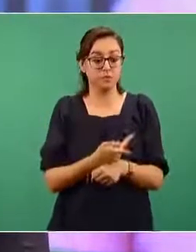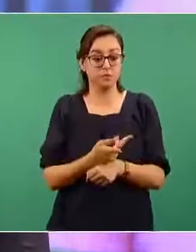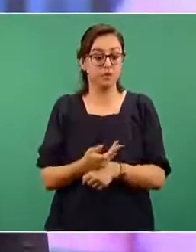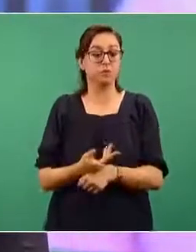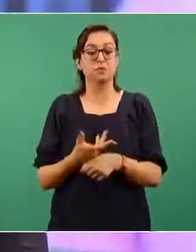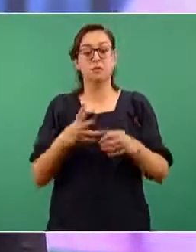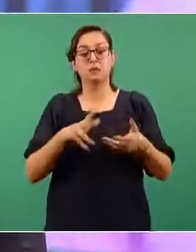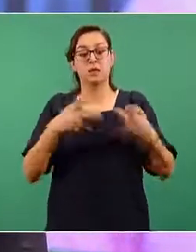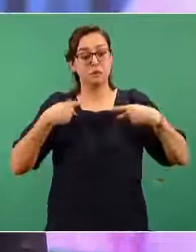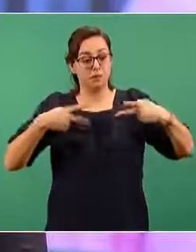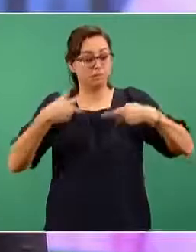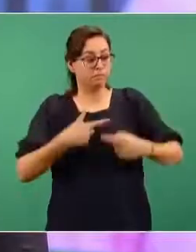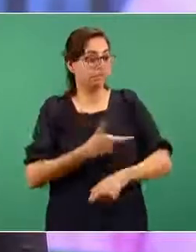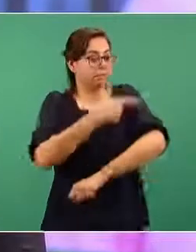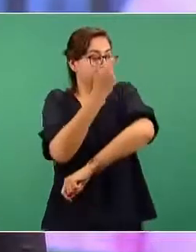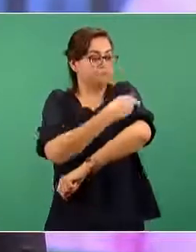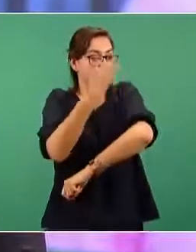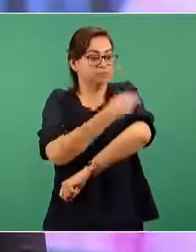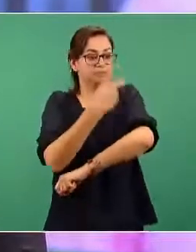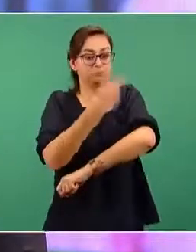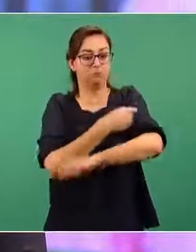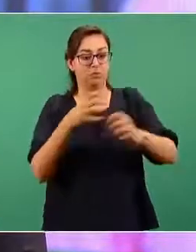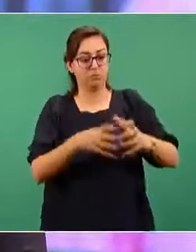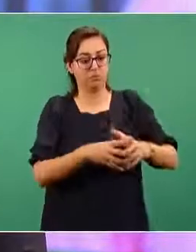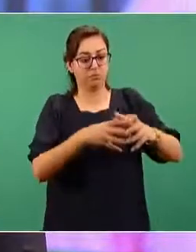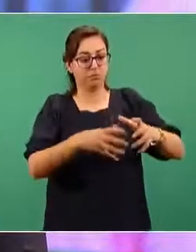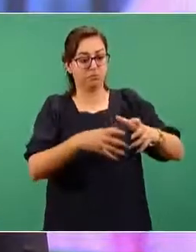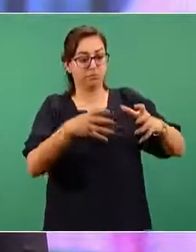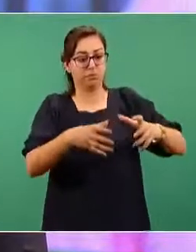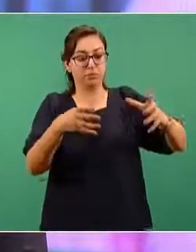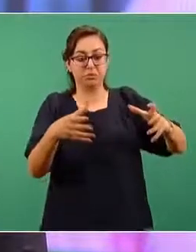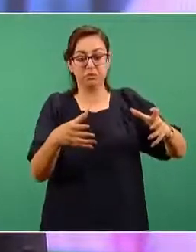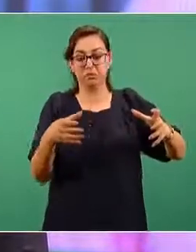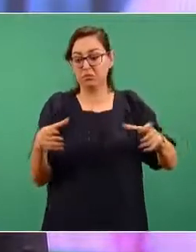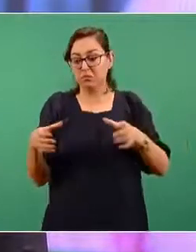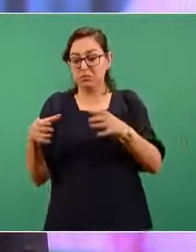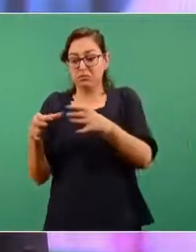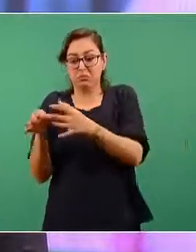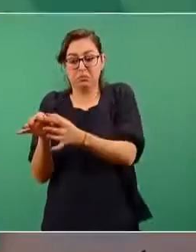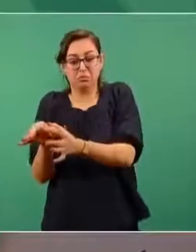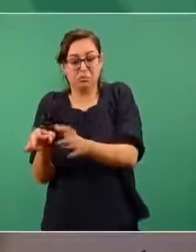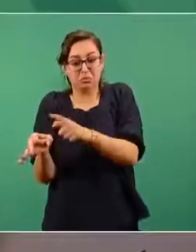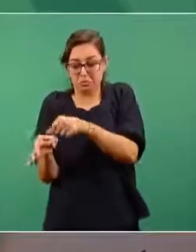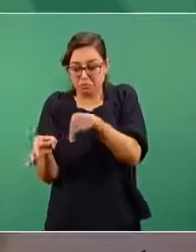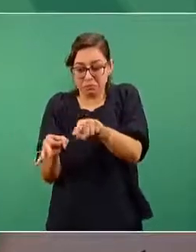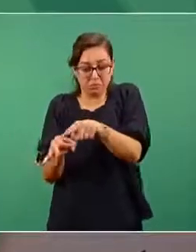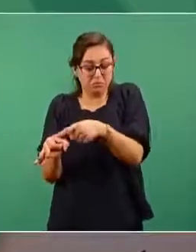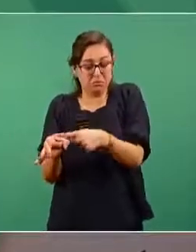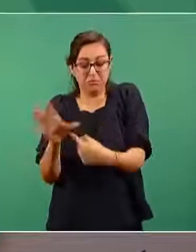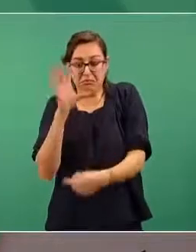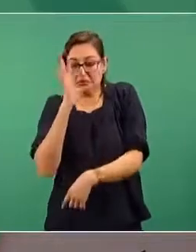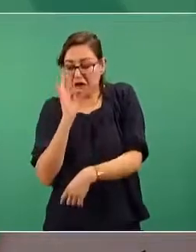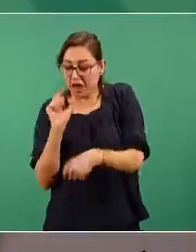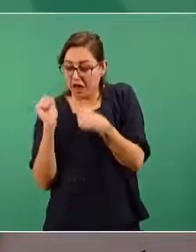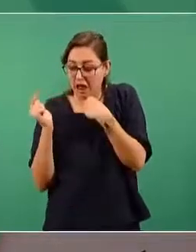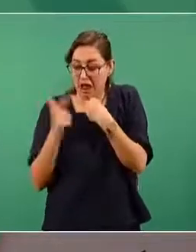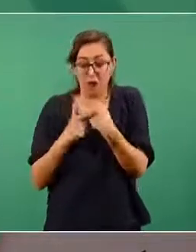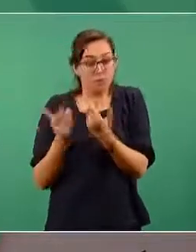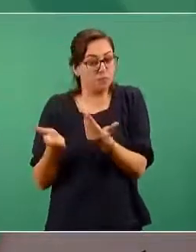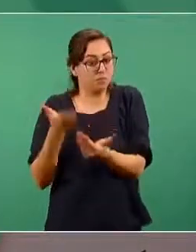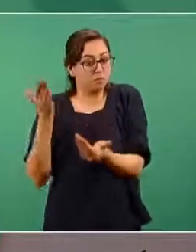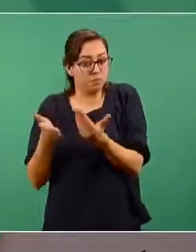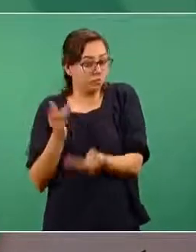que supuestamente se puedan atribuir a esta vacunación son mínimos. Esa sería